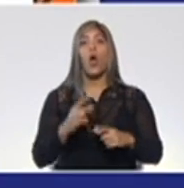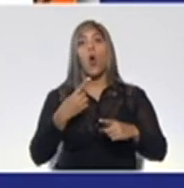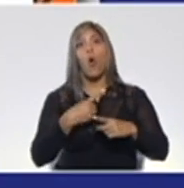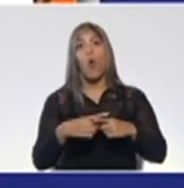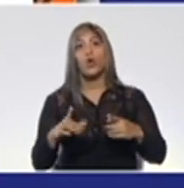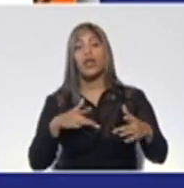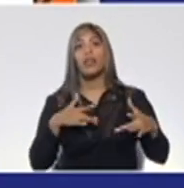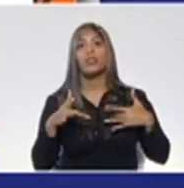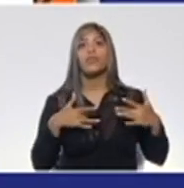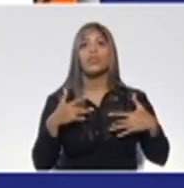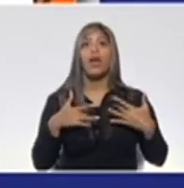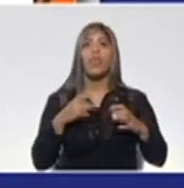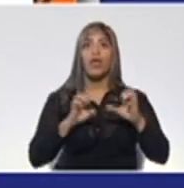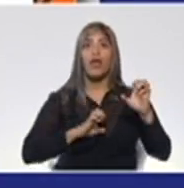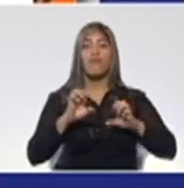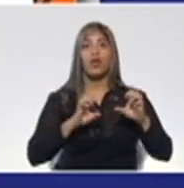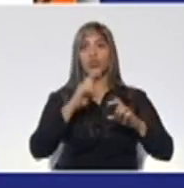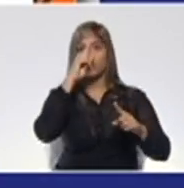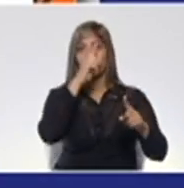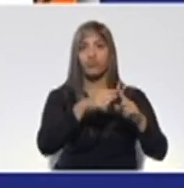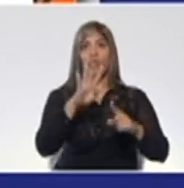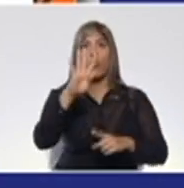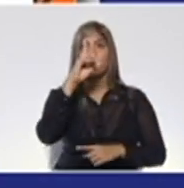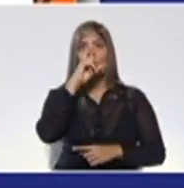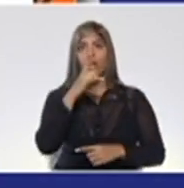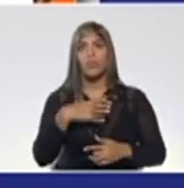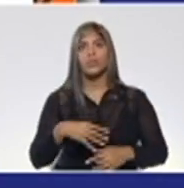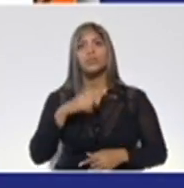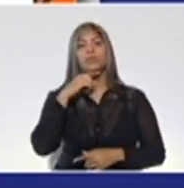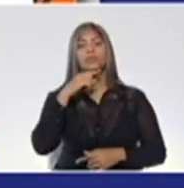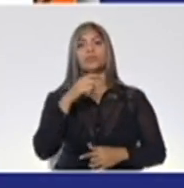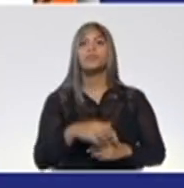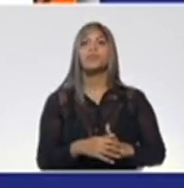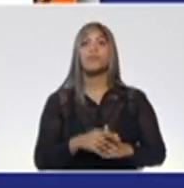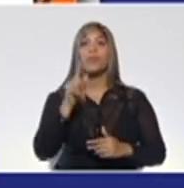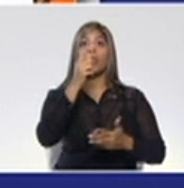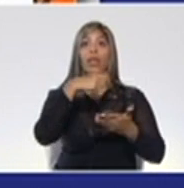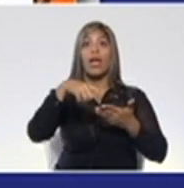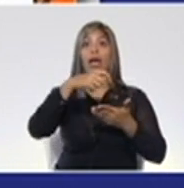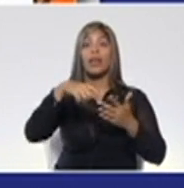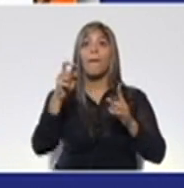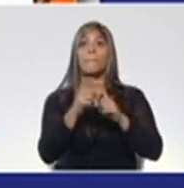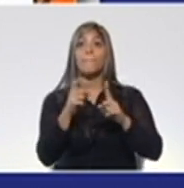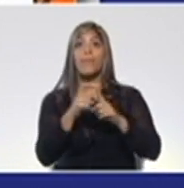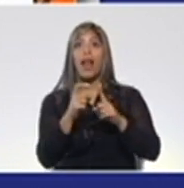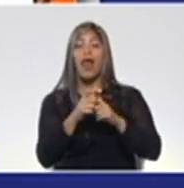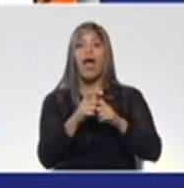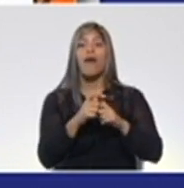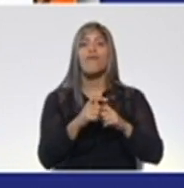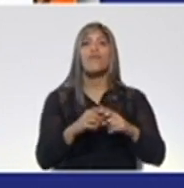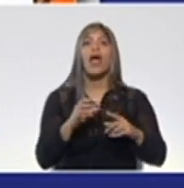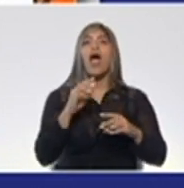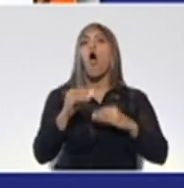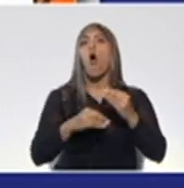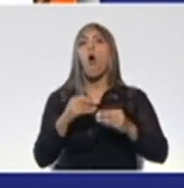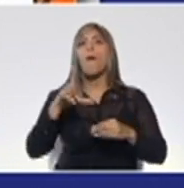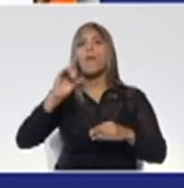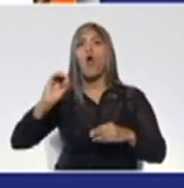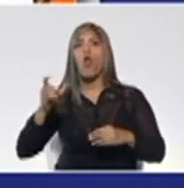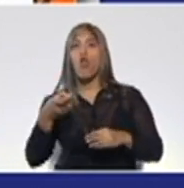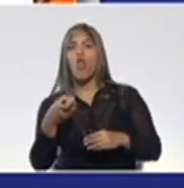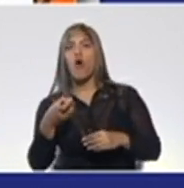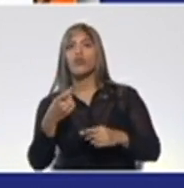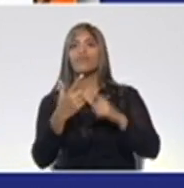Continuemos con las actividades evaluativas para cuarto año. Escribe en palabras la propiedad que describe al logaritmo de un